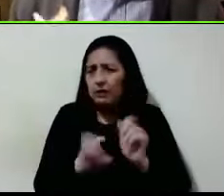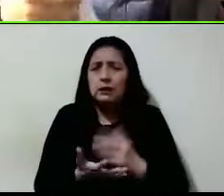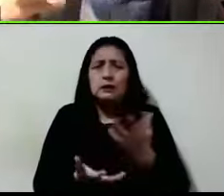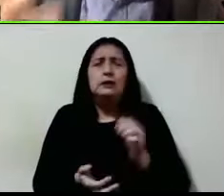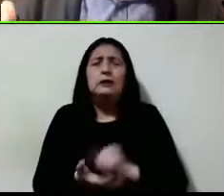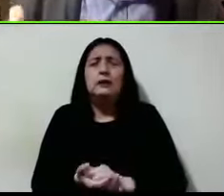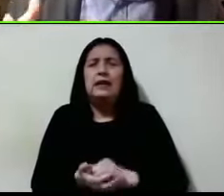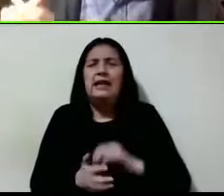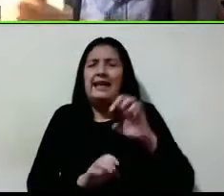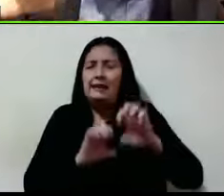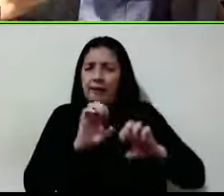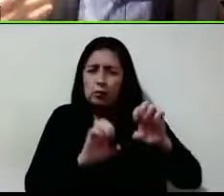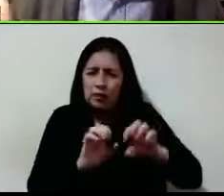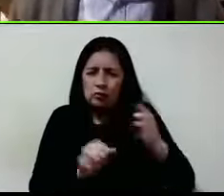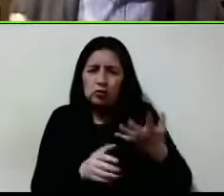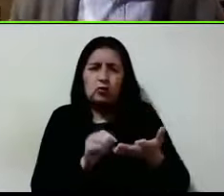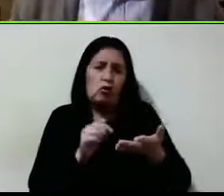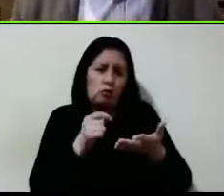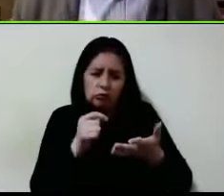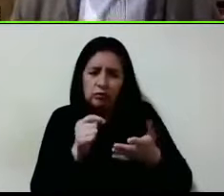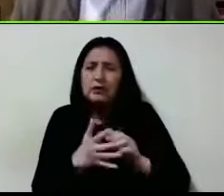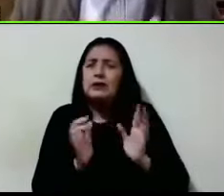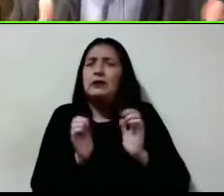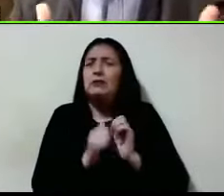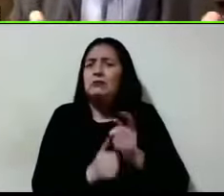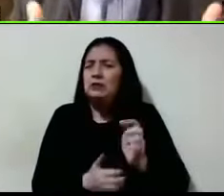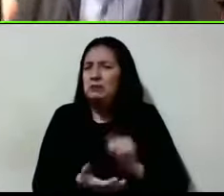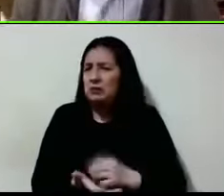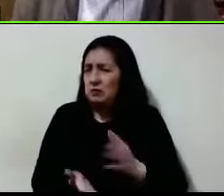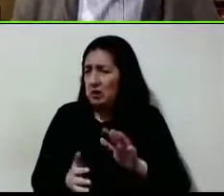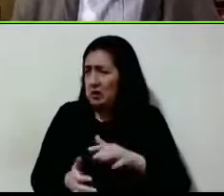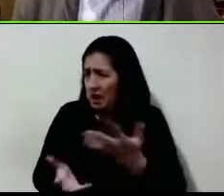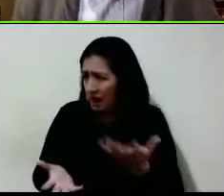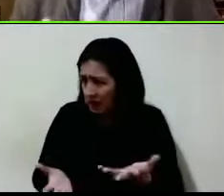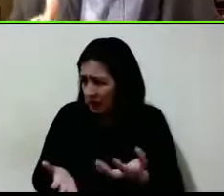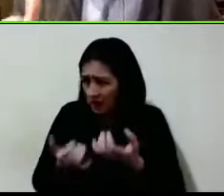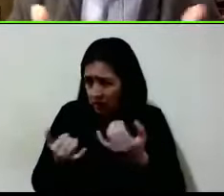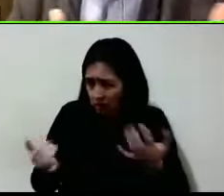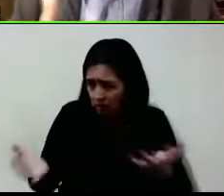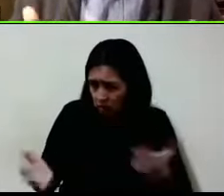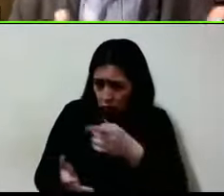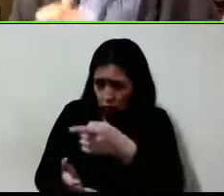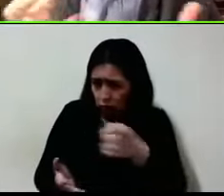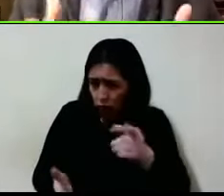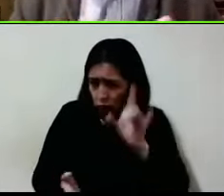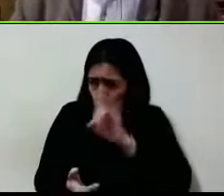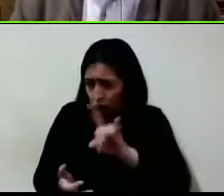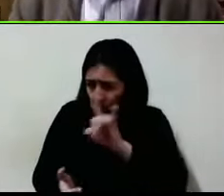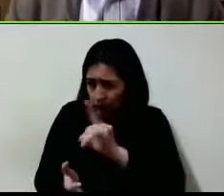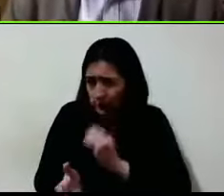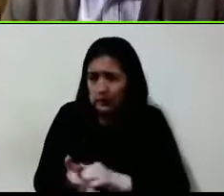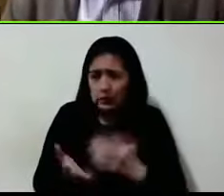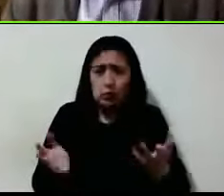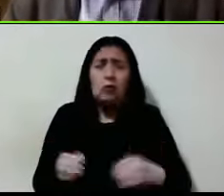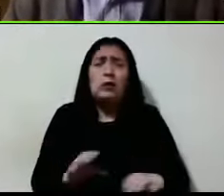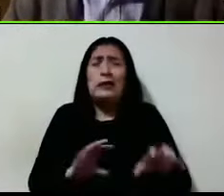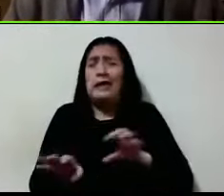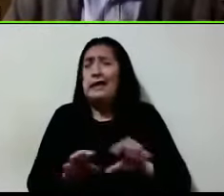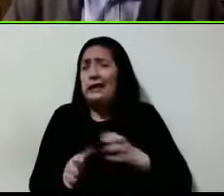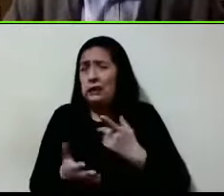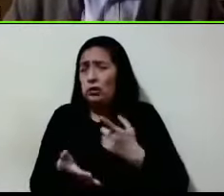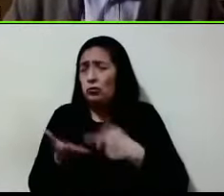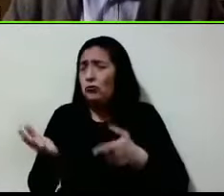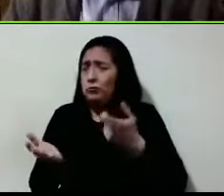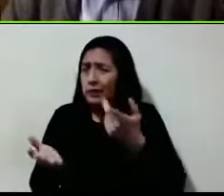la evaluación, del acompañamiento, ¿no? ¿Existen instrumentos que ustedes utilicen o que hayan diseñado